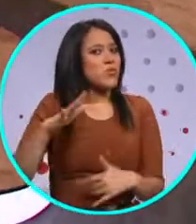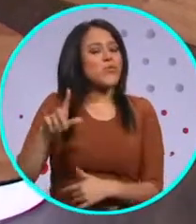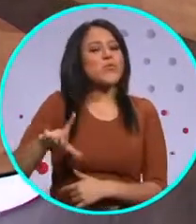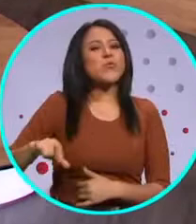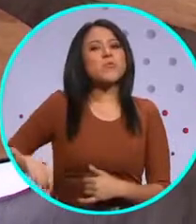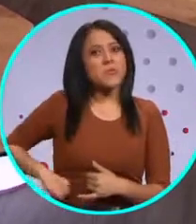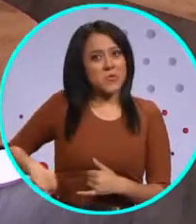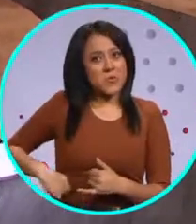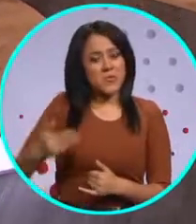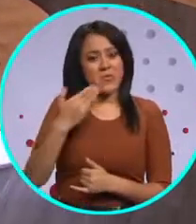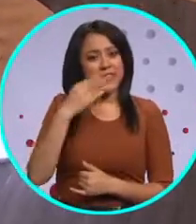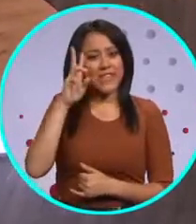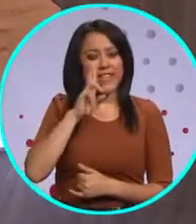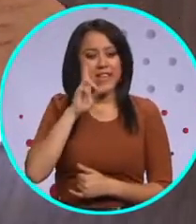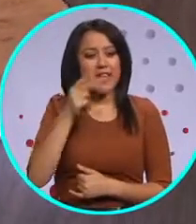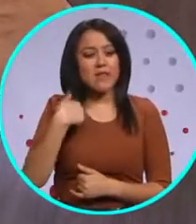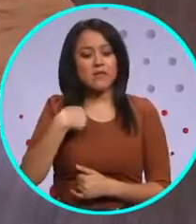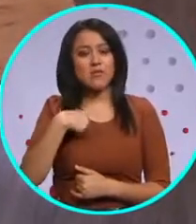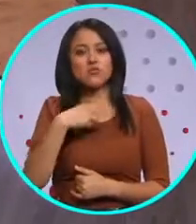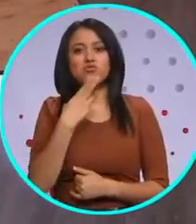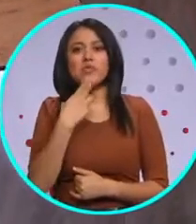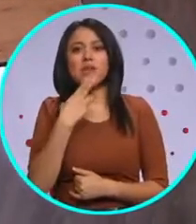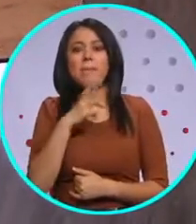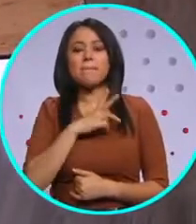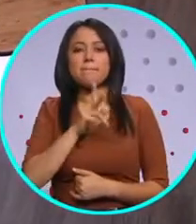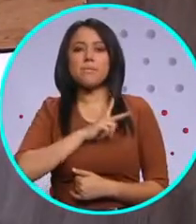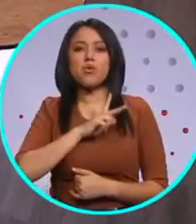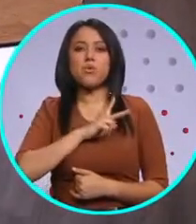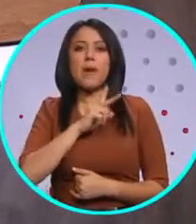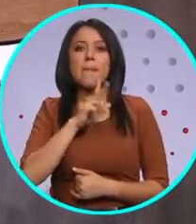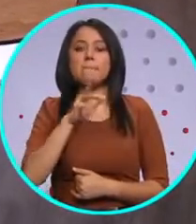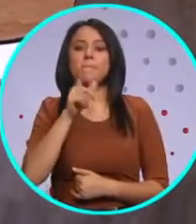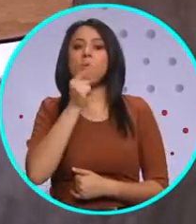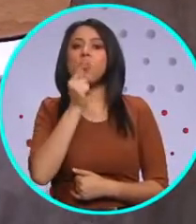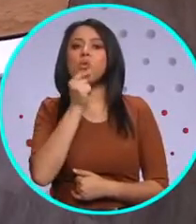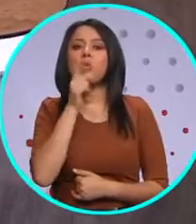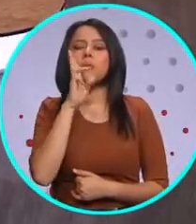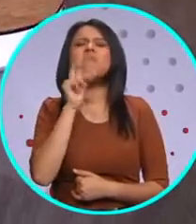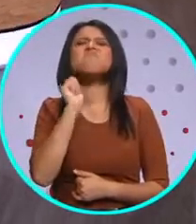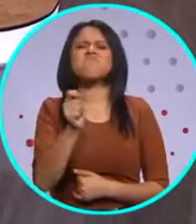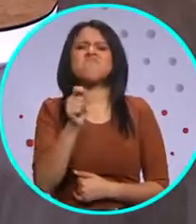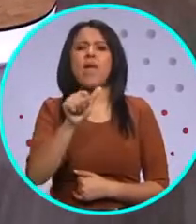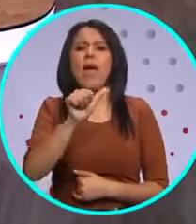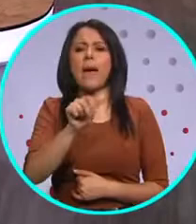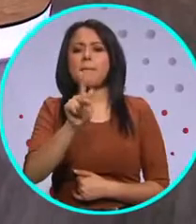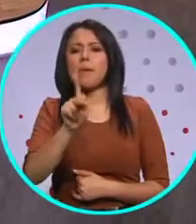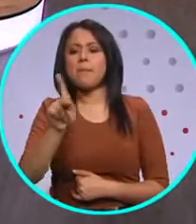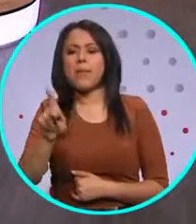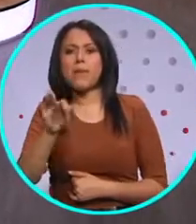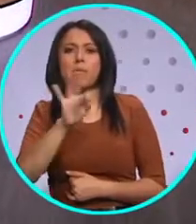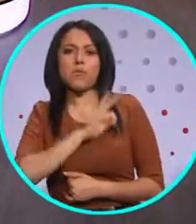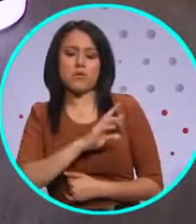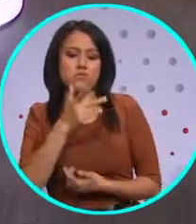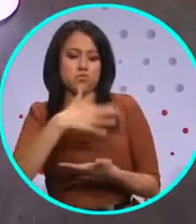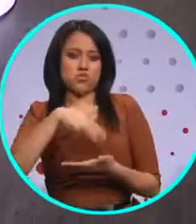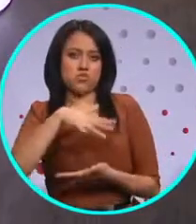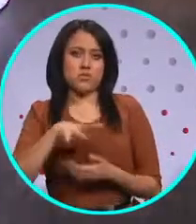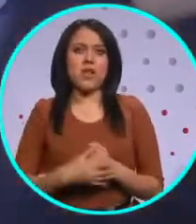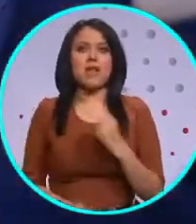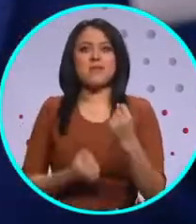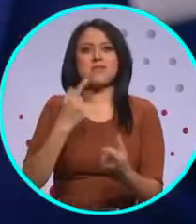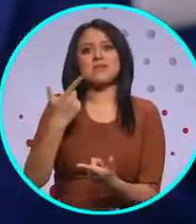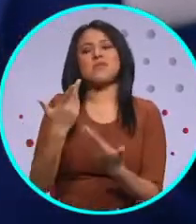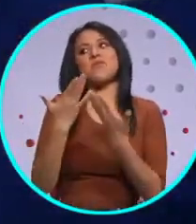forma y que empezamos a ocupar los ciudadanos se llama mi policía una cancelación de celular hoy haga raro que no tenga un celular alguien se les